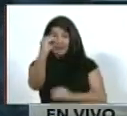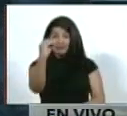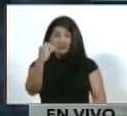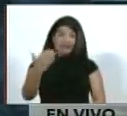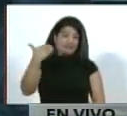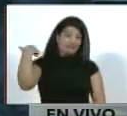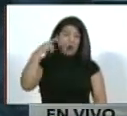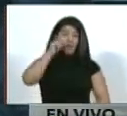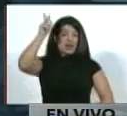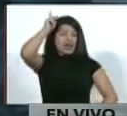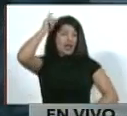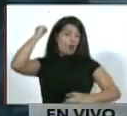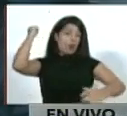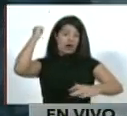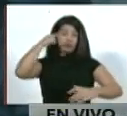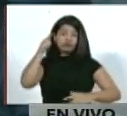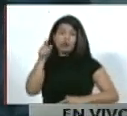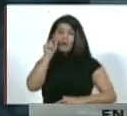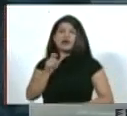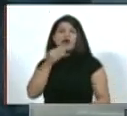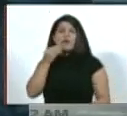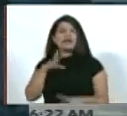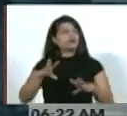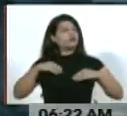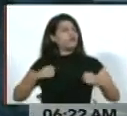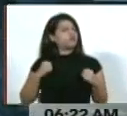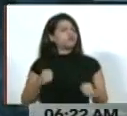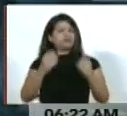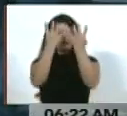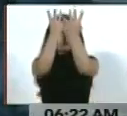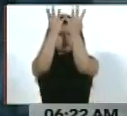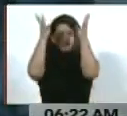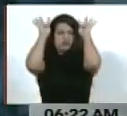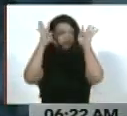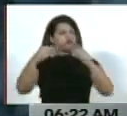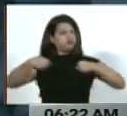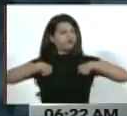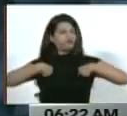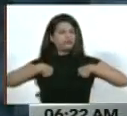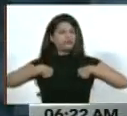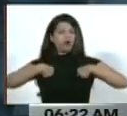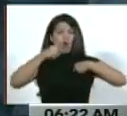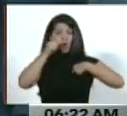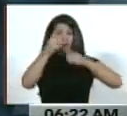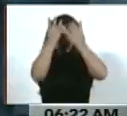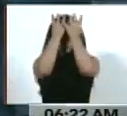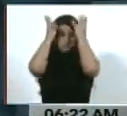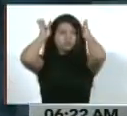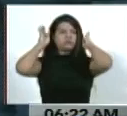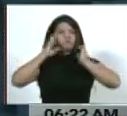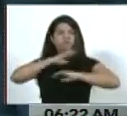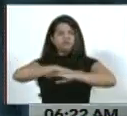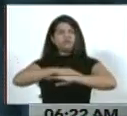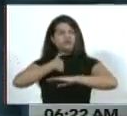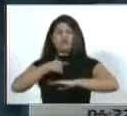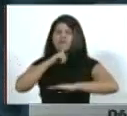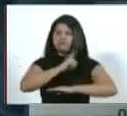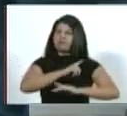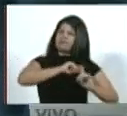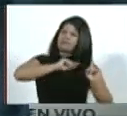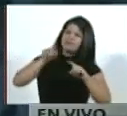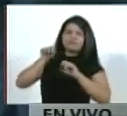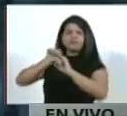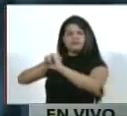muy joven, asumió el cacicazgo, el liderazgo para hacer resistencia.